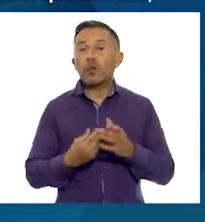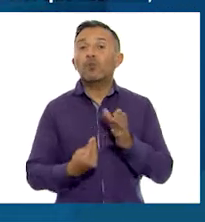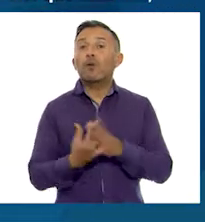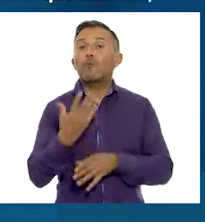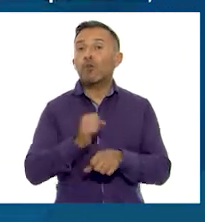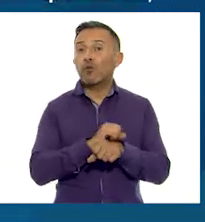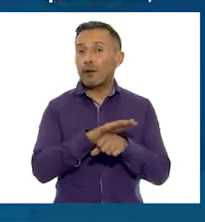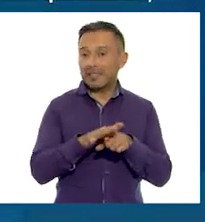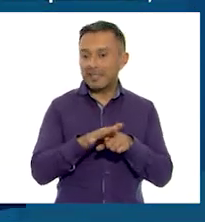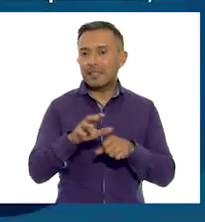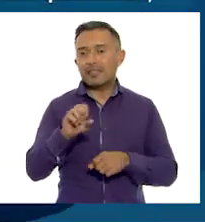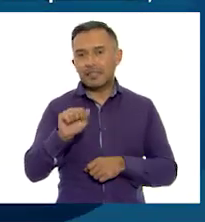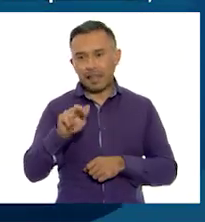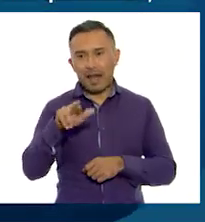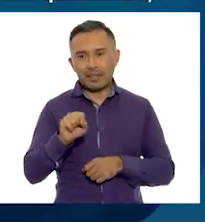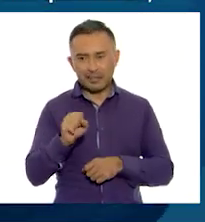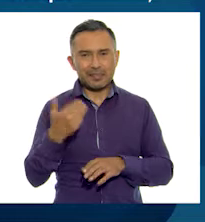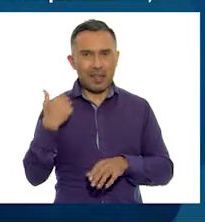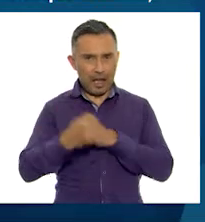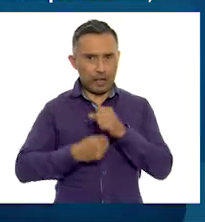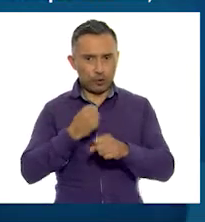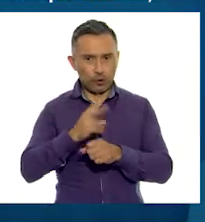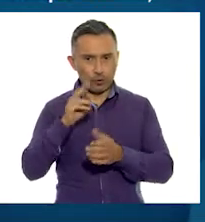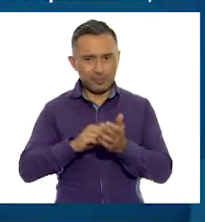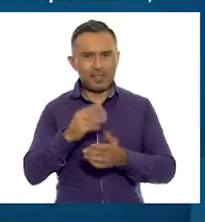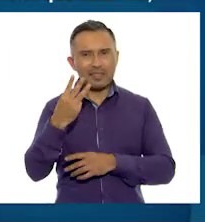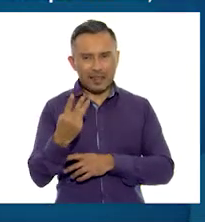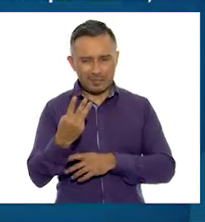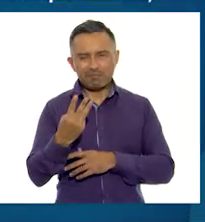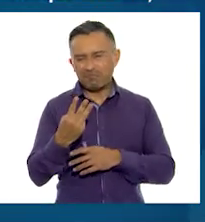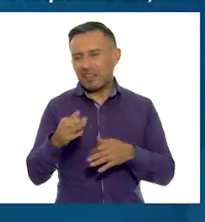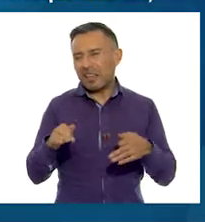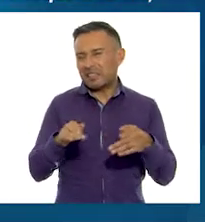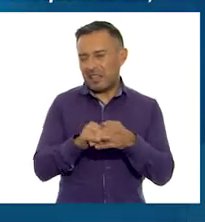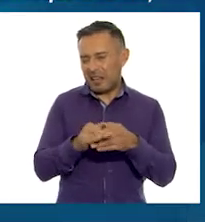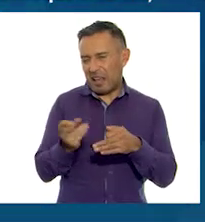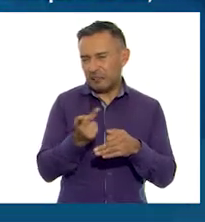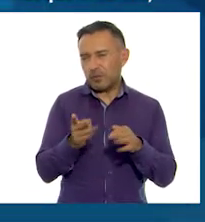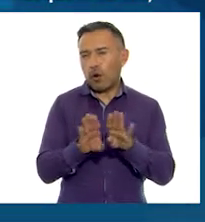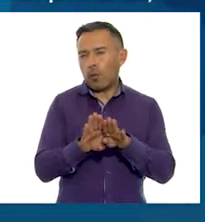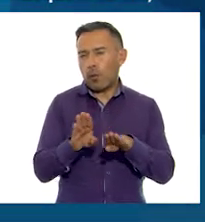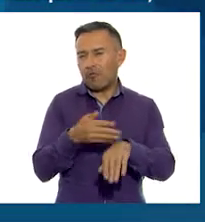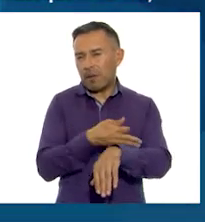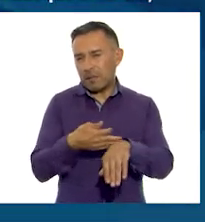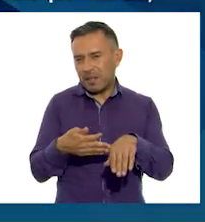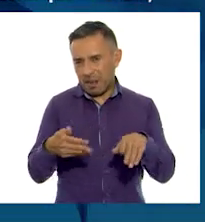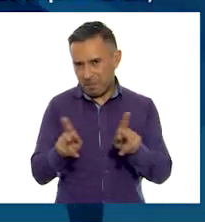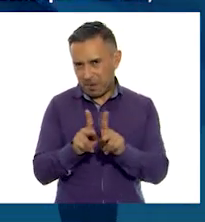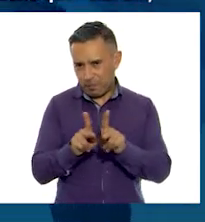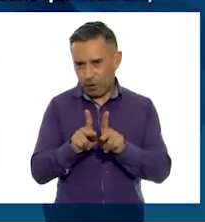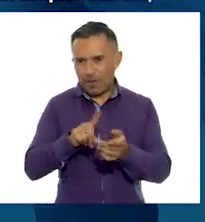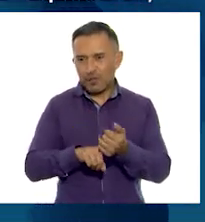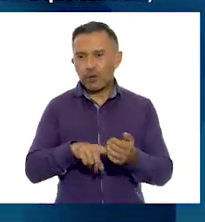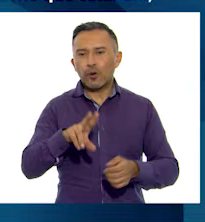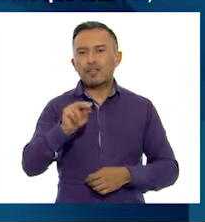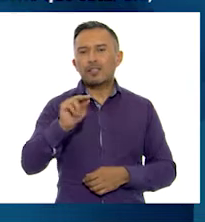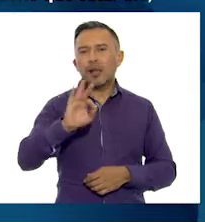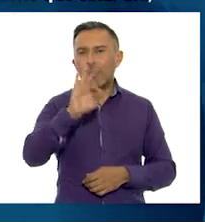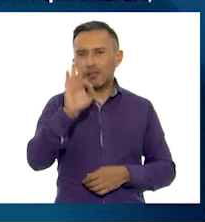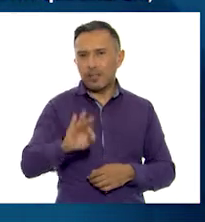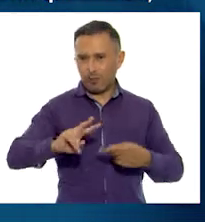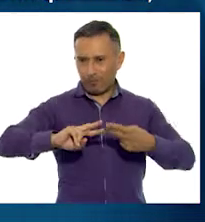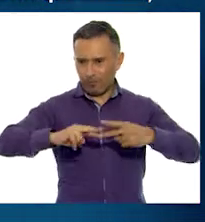Pues bueno, tal vez yo por ser pues mayor que Tom comprendí que de forma general habla sobre el mecanismo de infección del virus